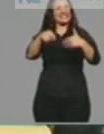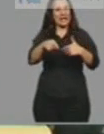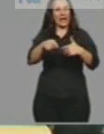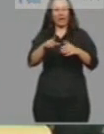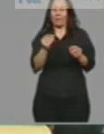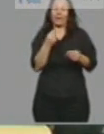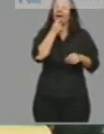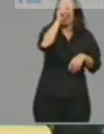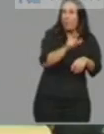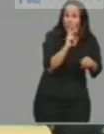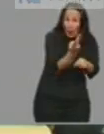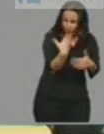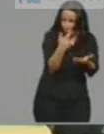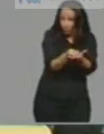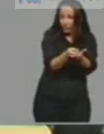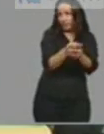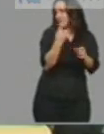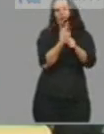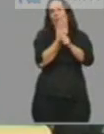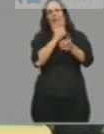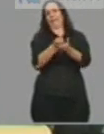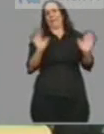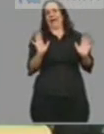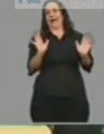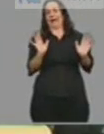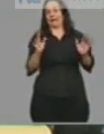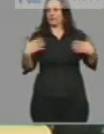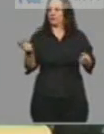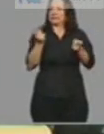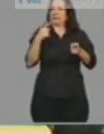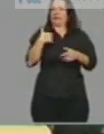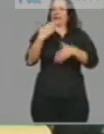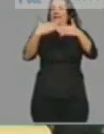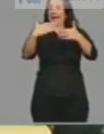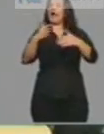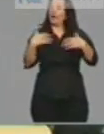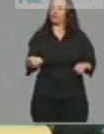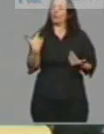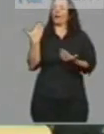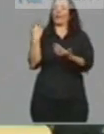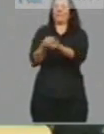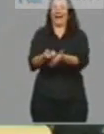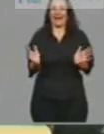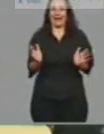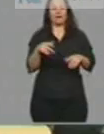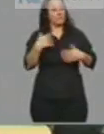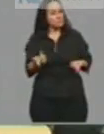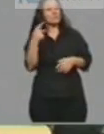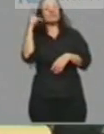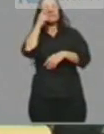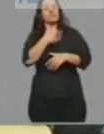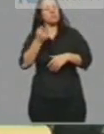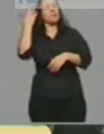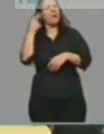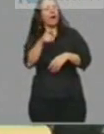los muertos no pagan las deudas. Y bueno, a partir de allí invirtió la lógica de pagar para crecer